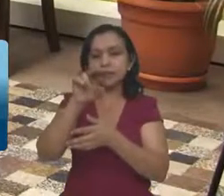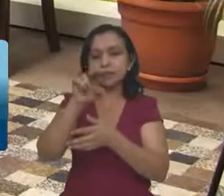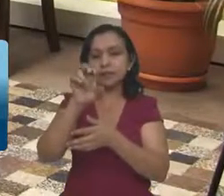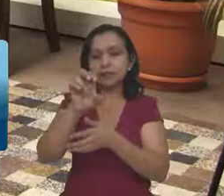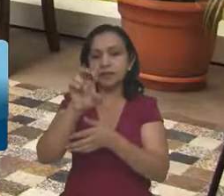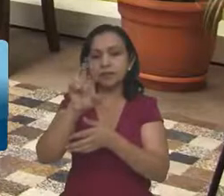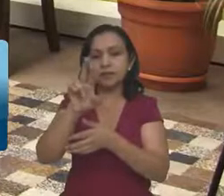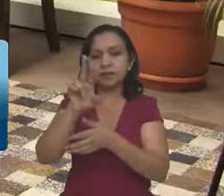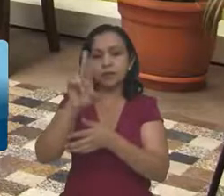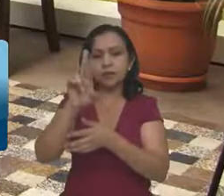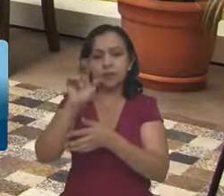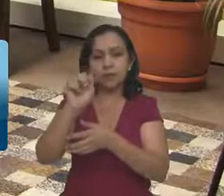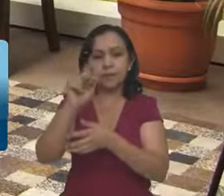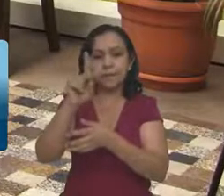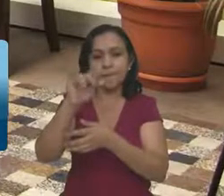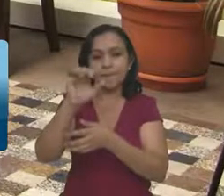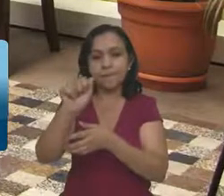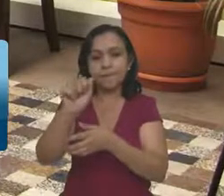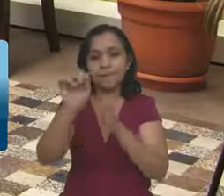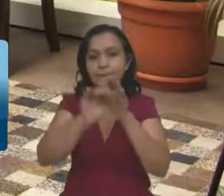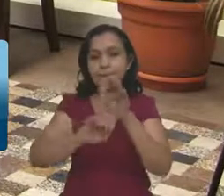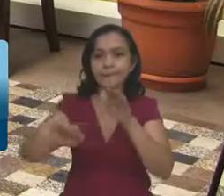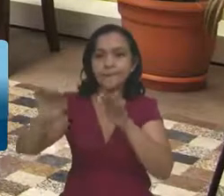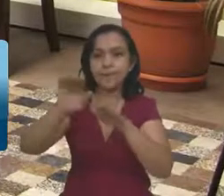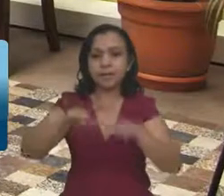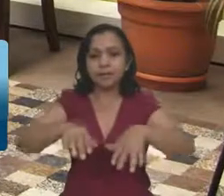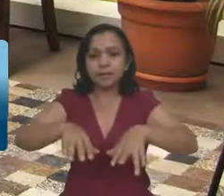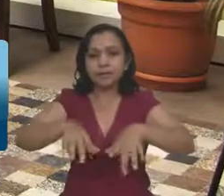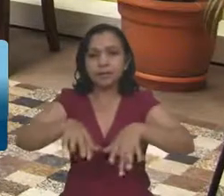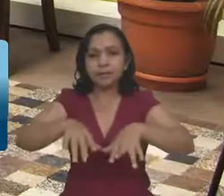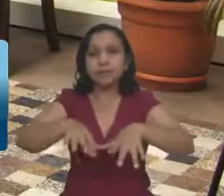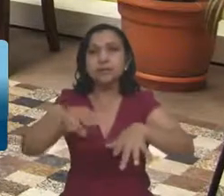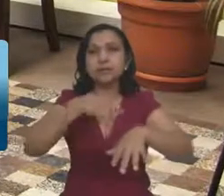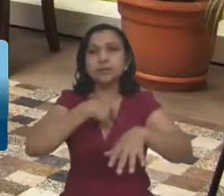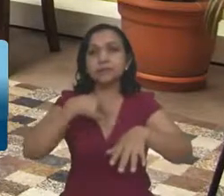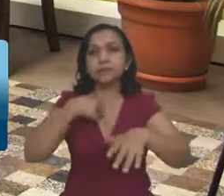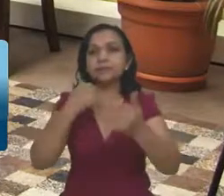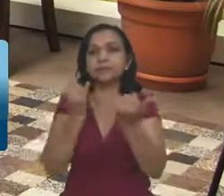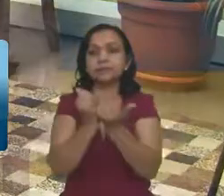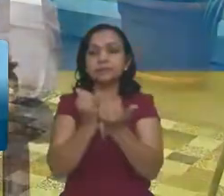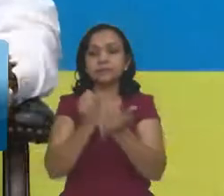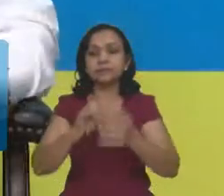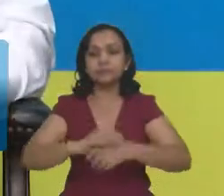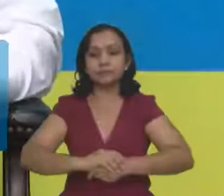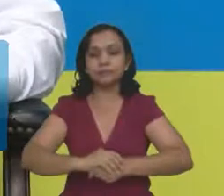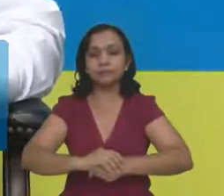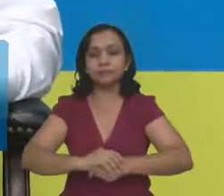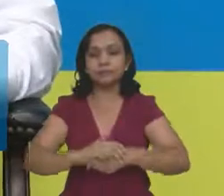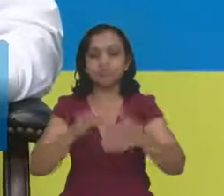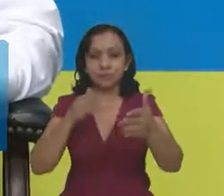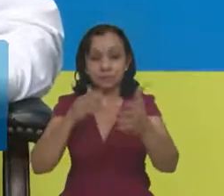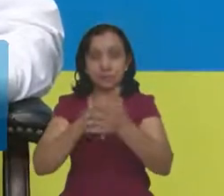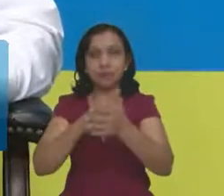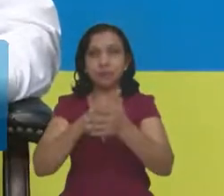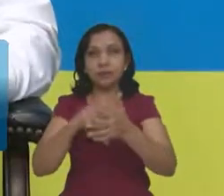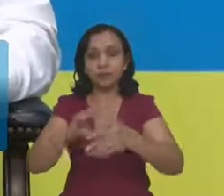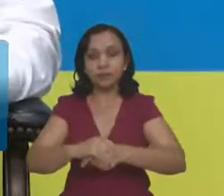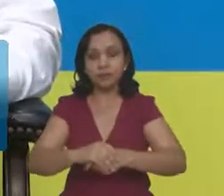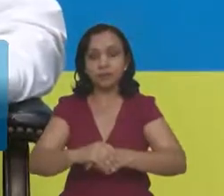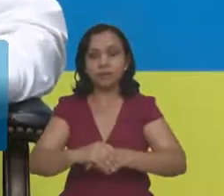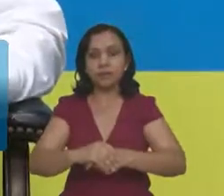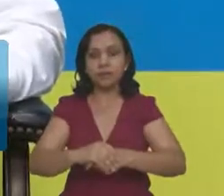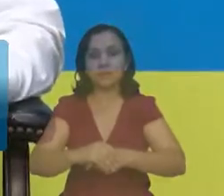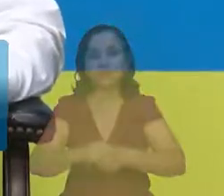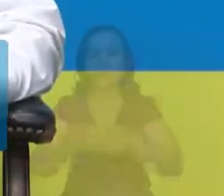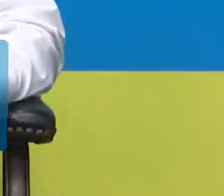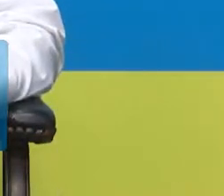un 30% veo yo que es la de los miembros inferiores. Disculpe, doctor, ¿sí? Vamos a interrumpir porque nos trasladamos hasta el MINSA para los